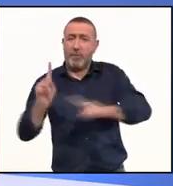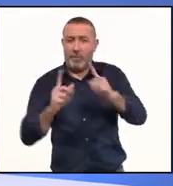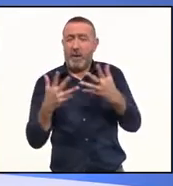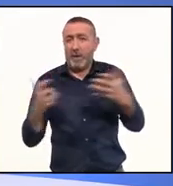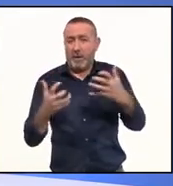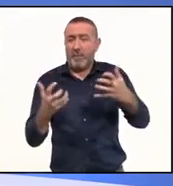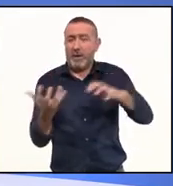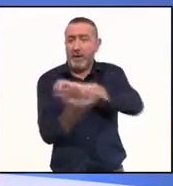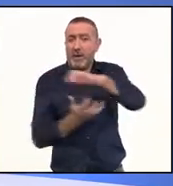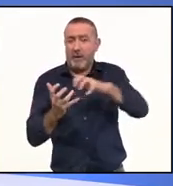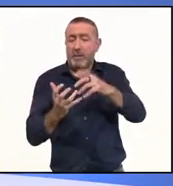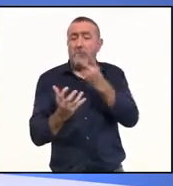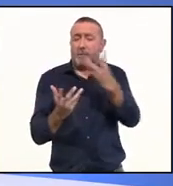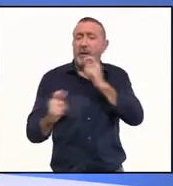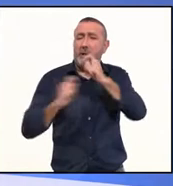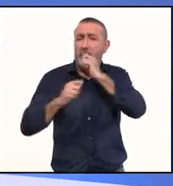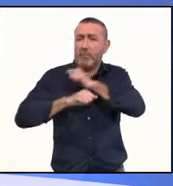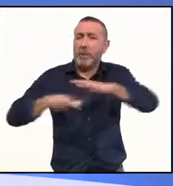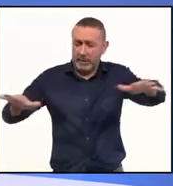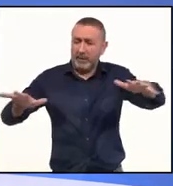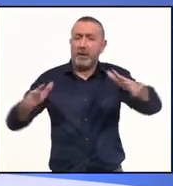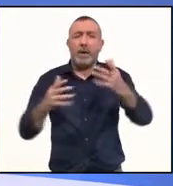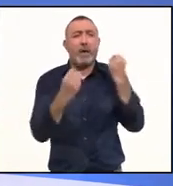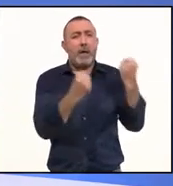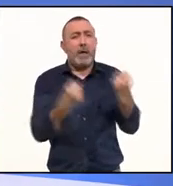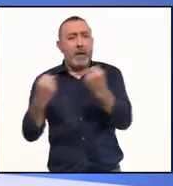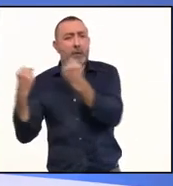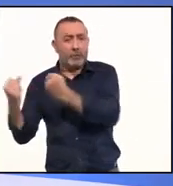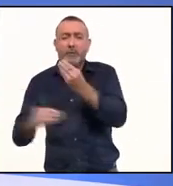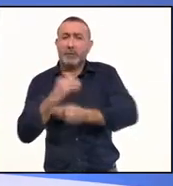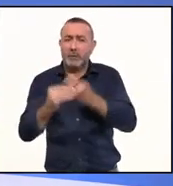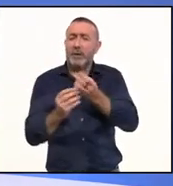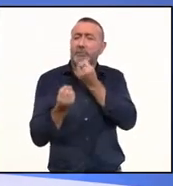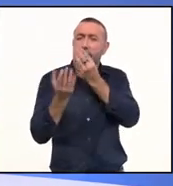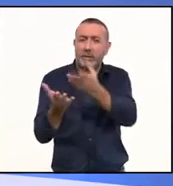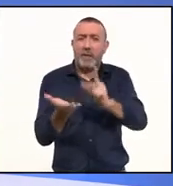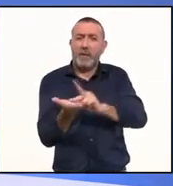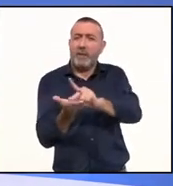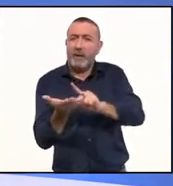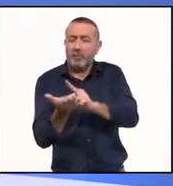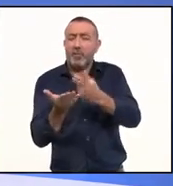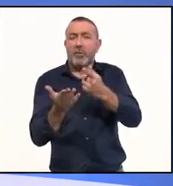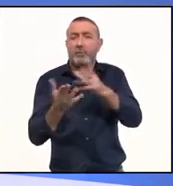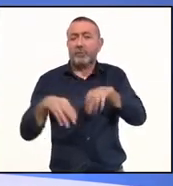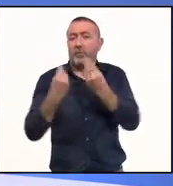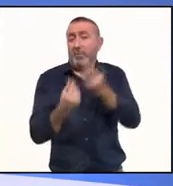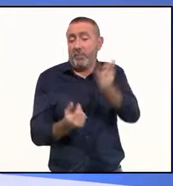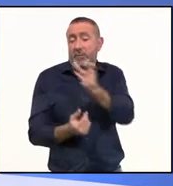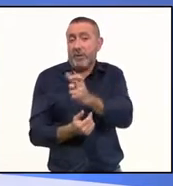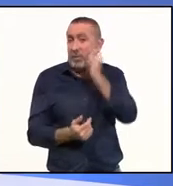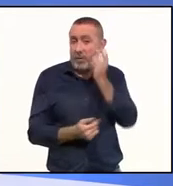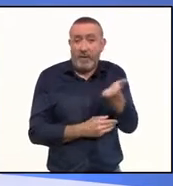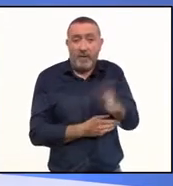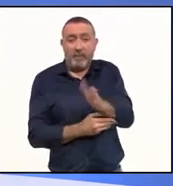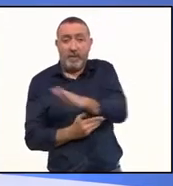de ruedas de prensa un montón de actos en los que se nos han recordado datos cifras a las fallecidas como no desde aquí